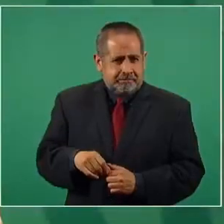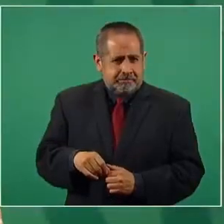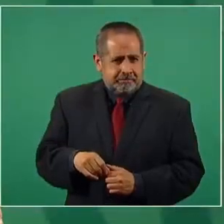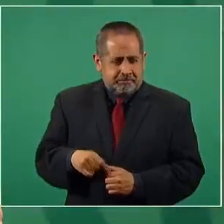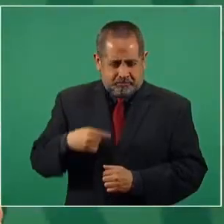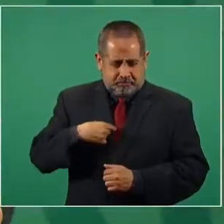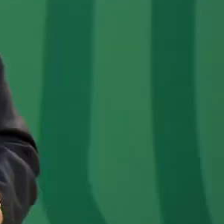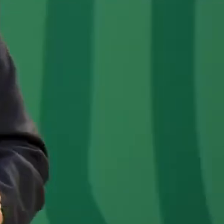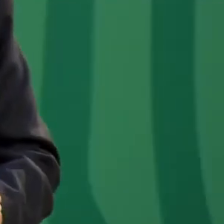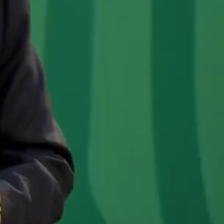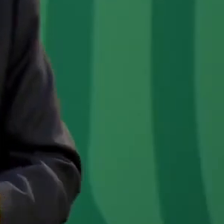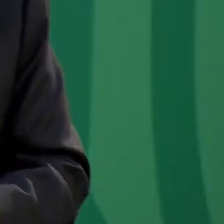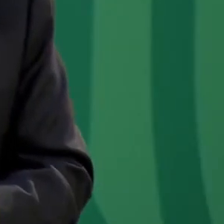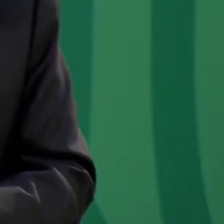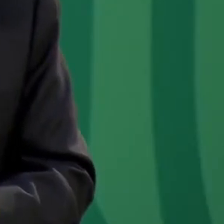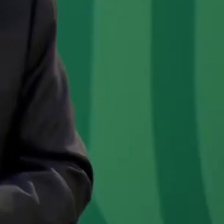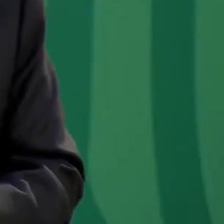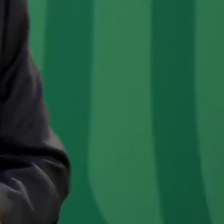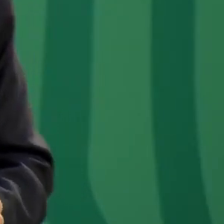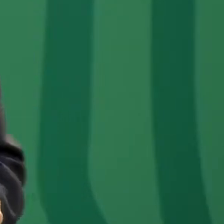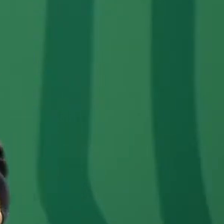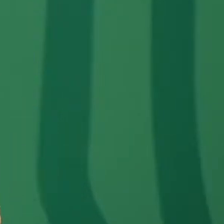¿Por qué se ve